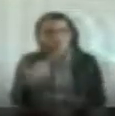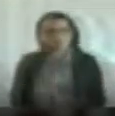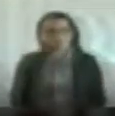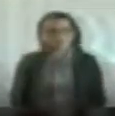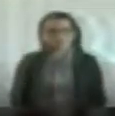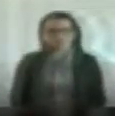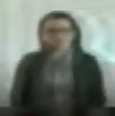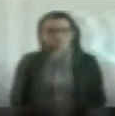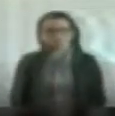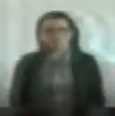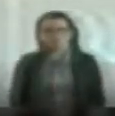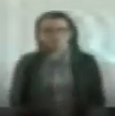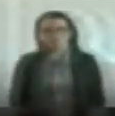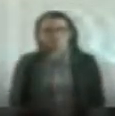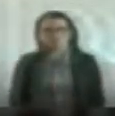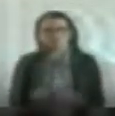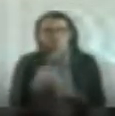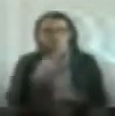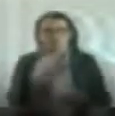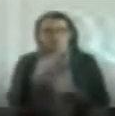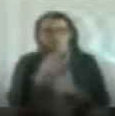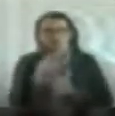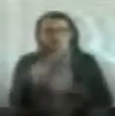como un guión y fueron todas las preguntas que me hizo.